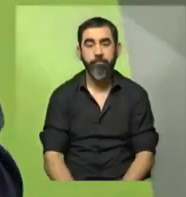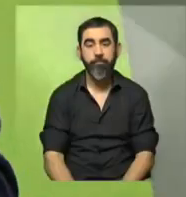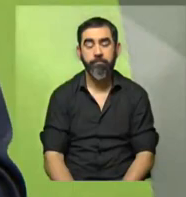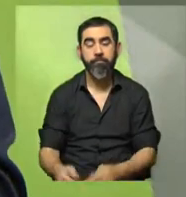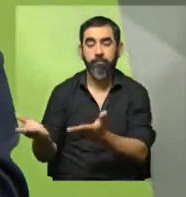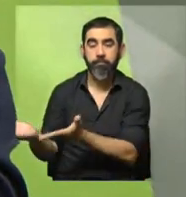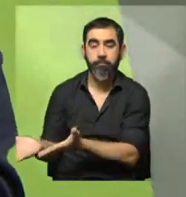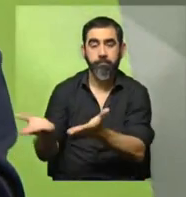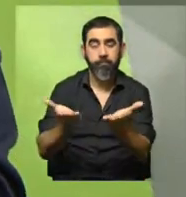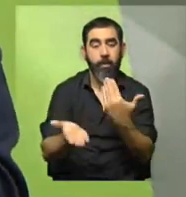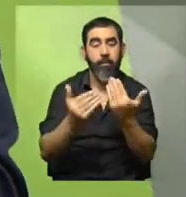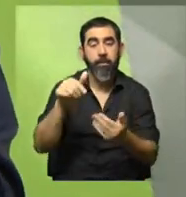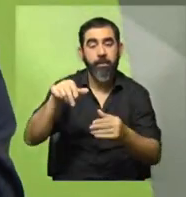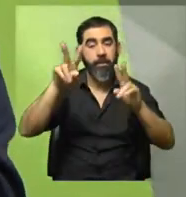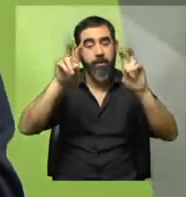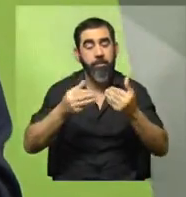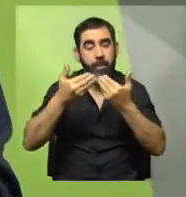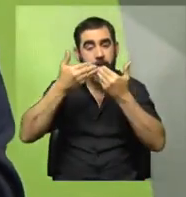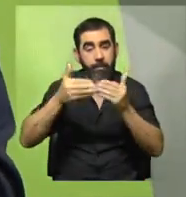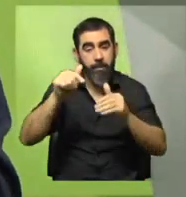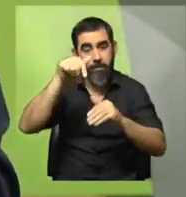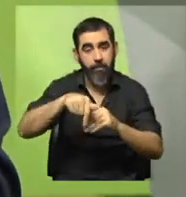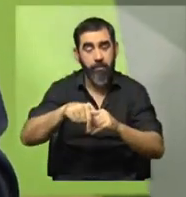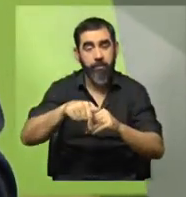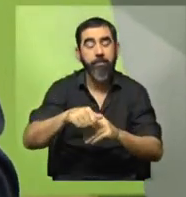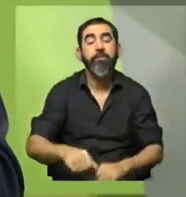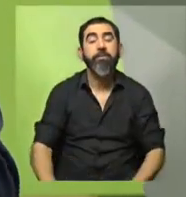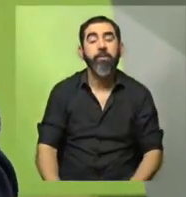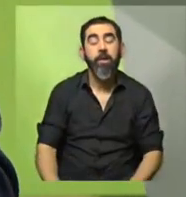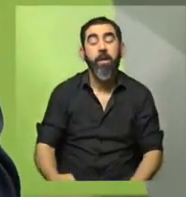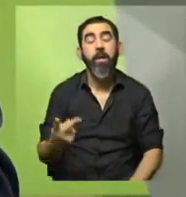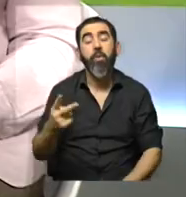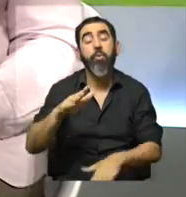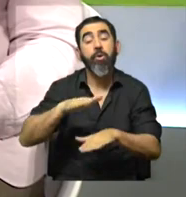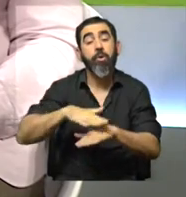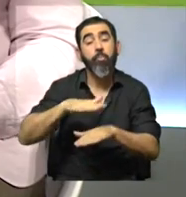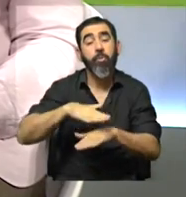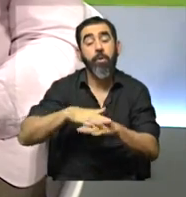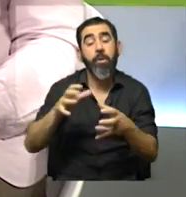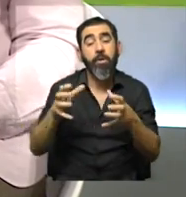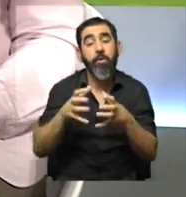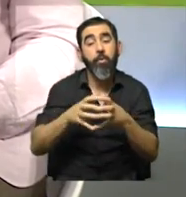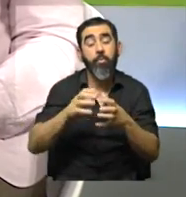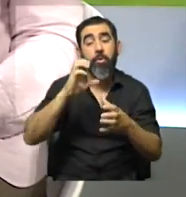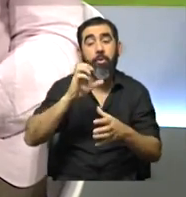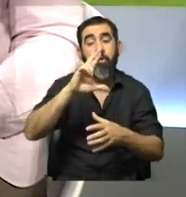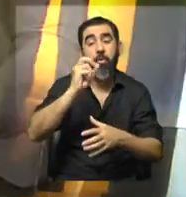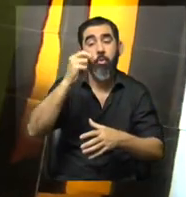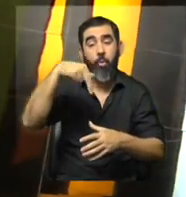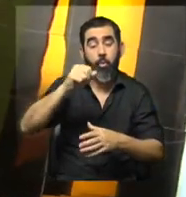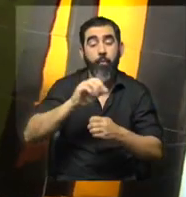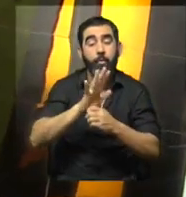Recibimos en estudios para hablar de este tema, para arrancar nuestra edición, Ana Silva, Bettina Tassino, corresponsables del Grupo de Cronobiología de Facultad de